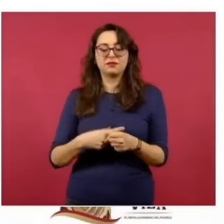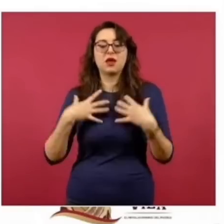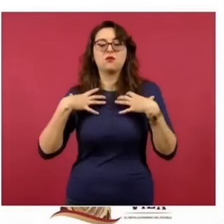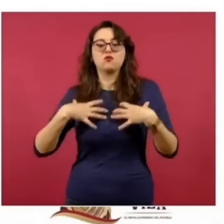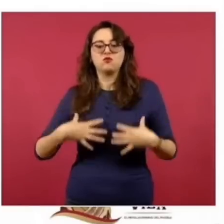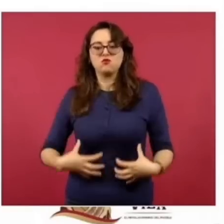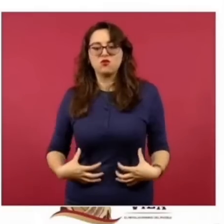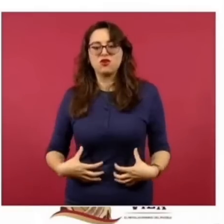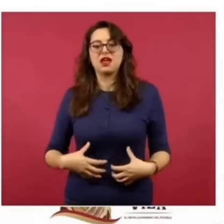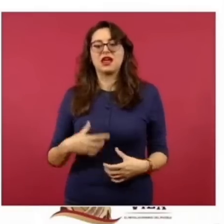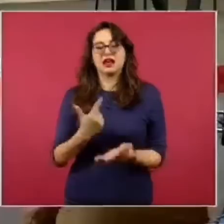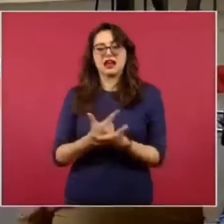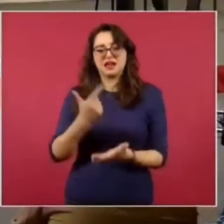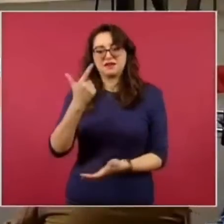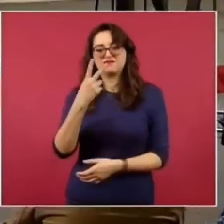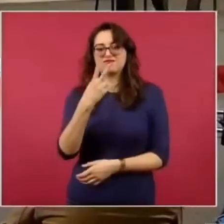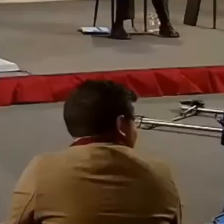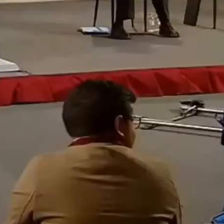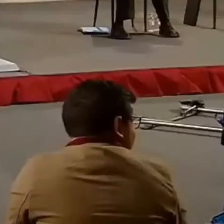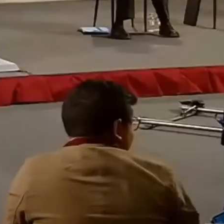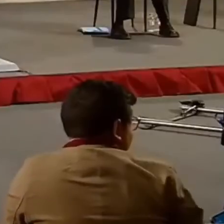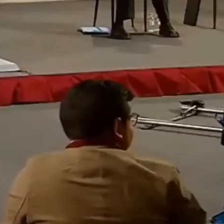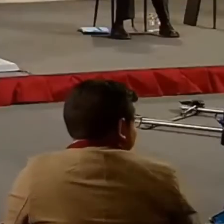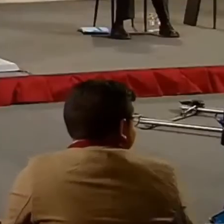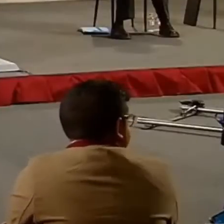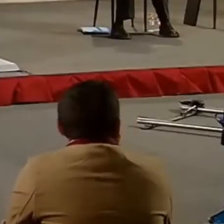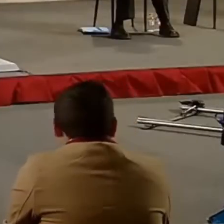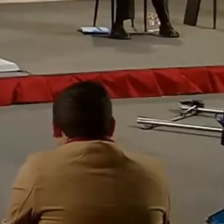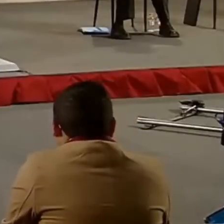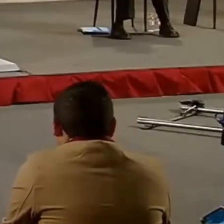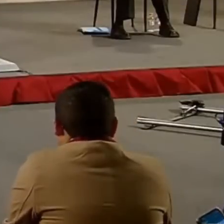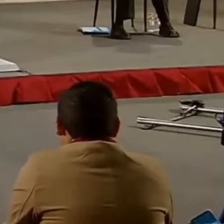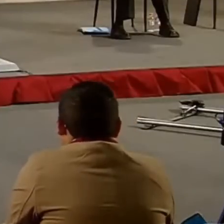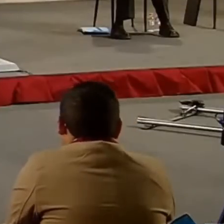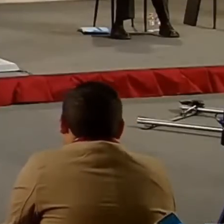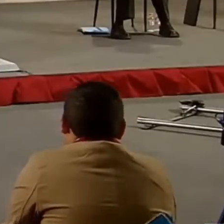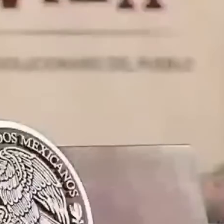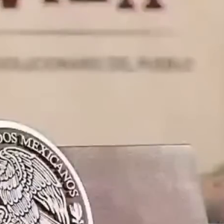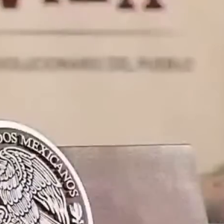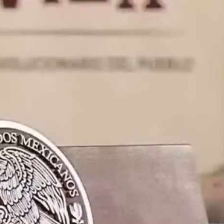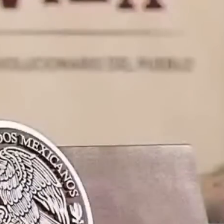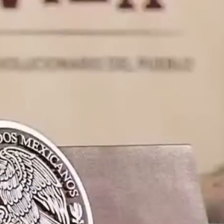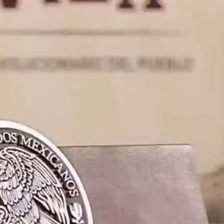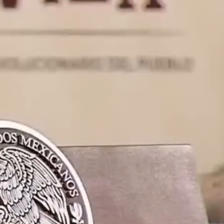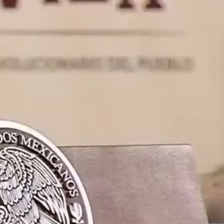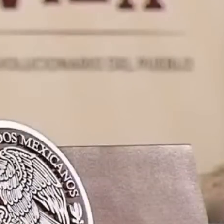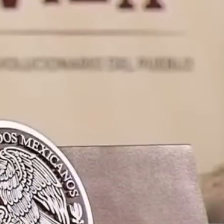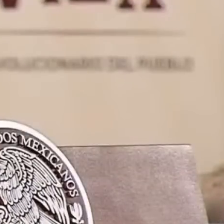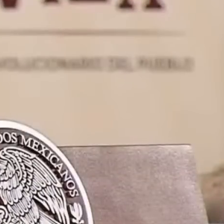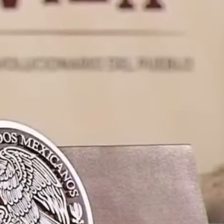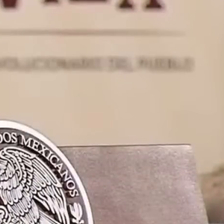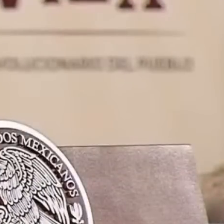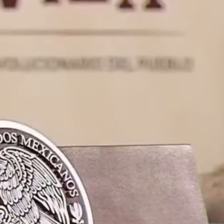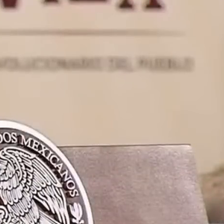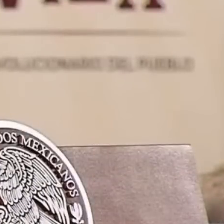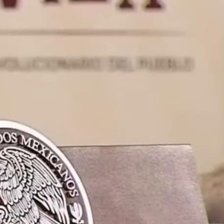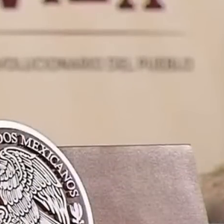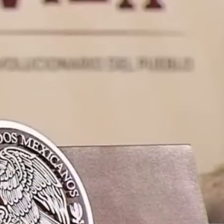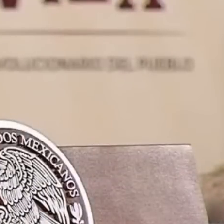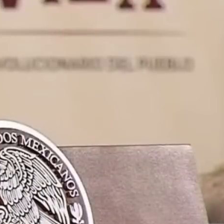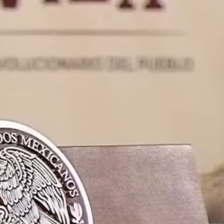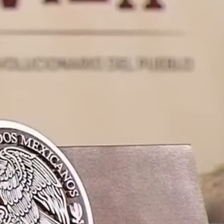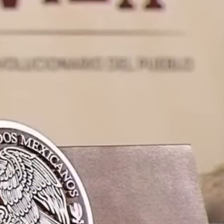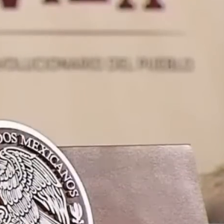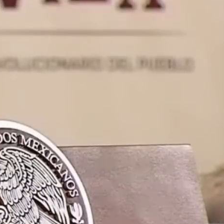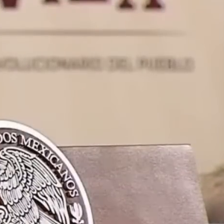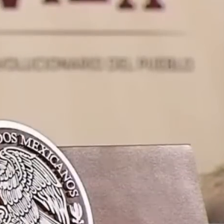aguda asociada con con vapeadores y cigarrillos electrónicos. Ya lo dije, la idea de que no generan adicción es